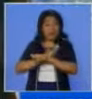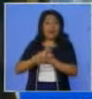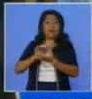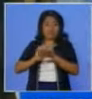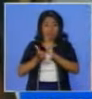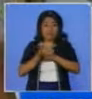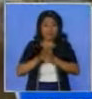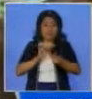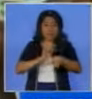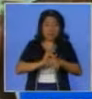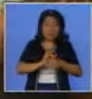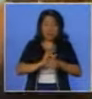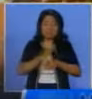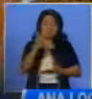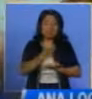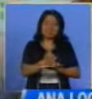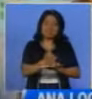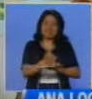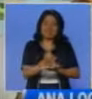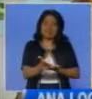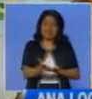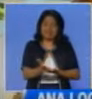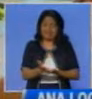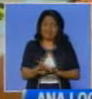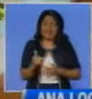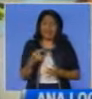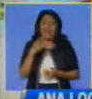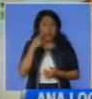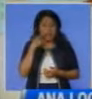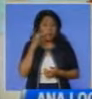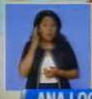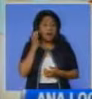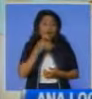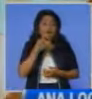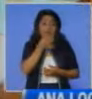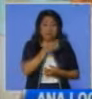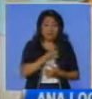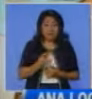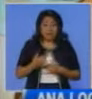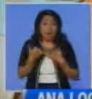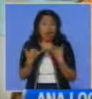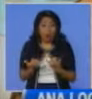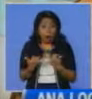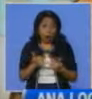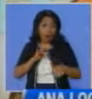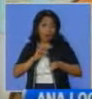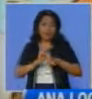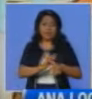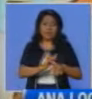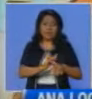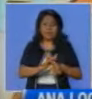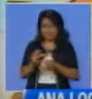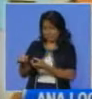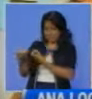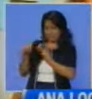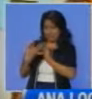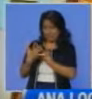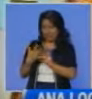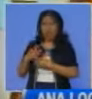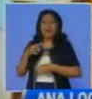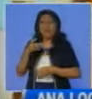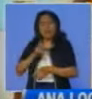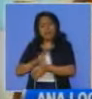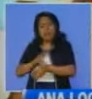se cumplió. Me la dieron para hoy. Vengo hoy y me dicen que la doctora está enferma y que me van a dar una consulta